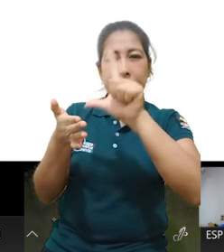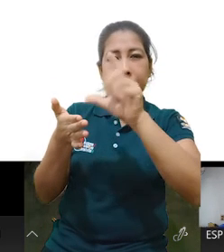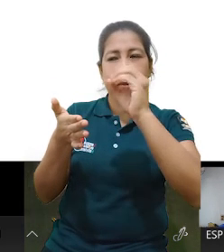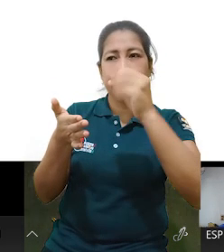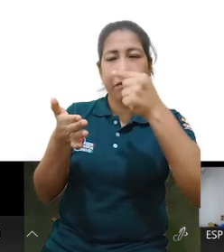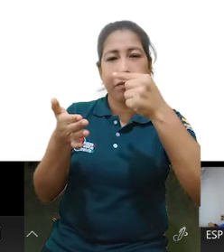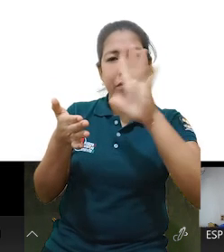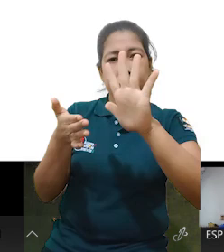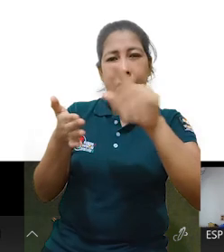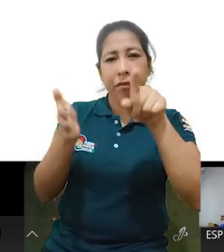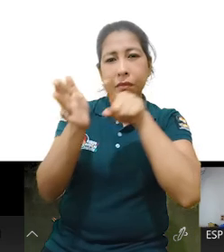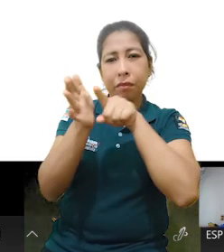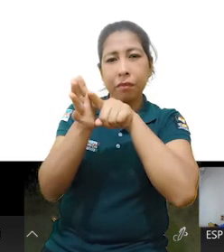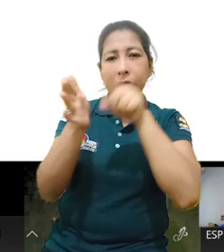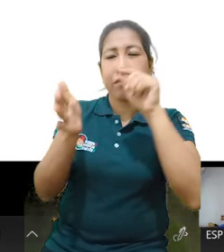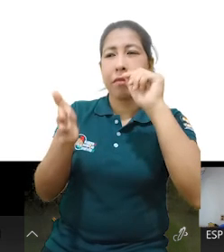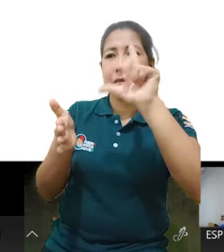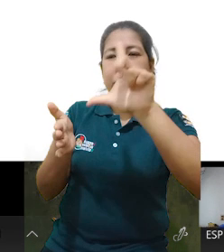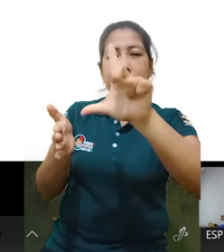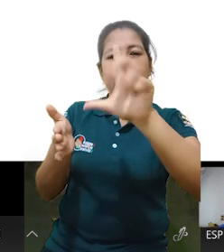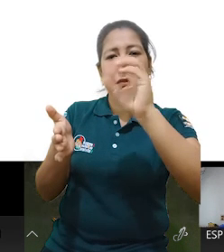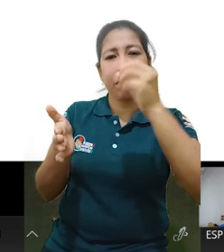cerrar, menos logaritmo de